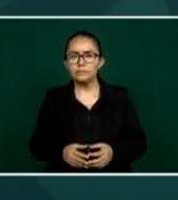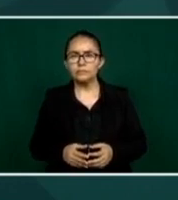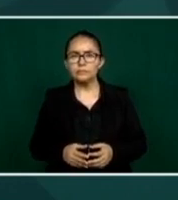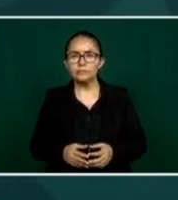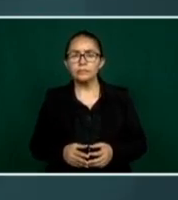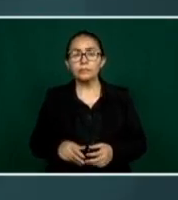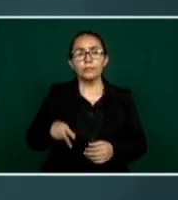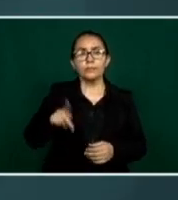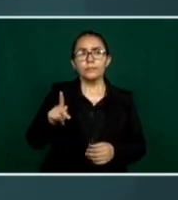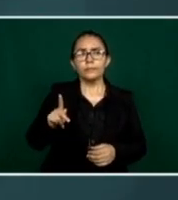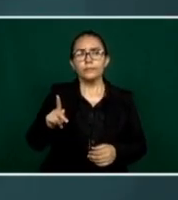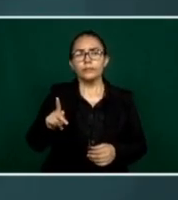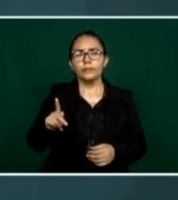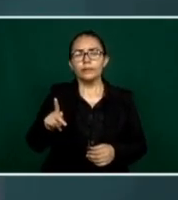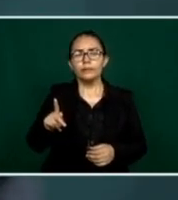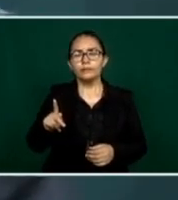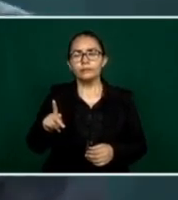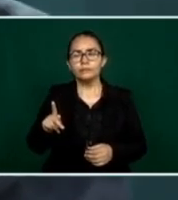Pero